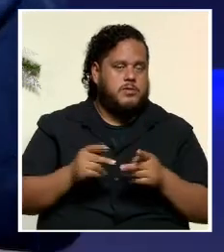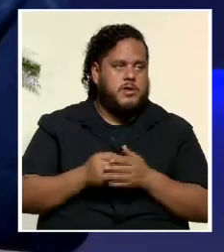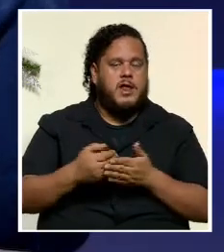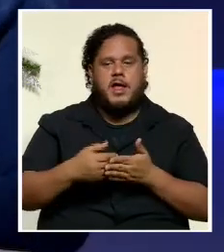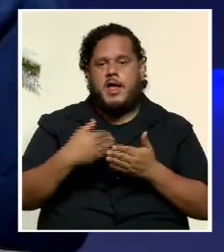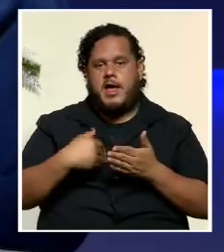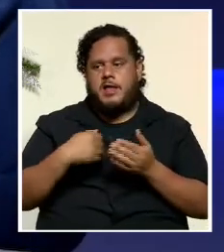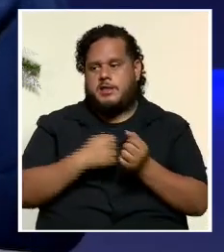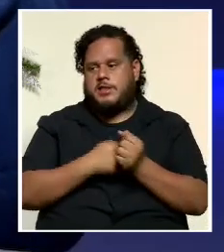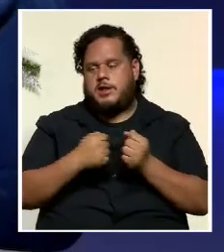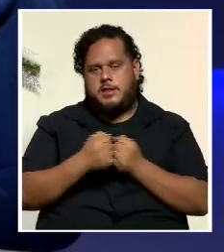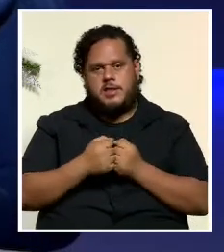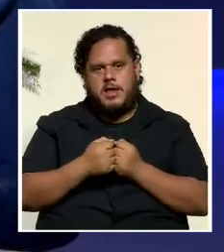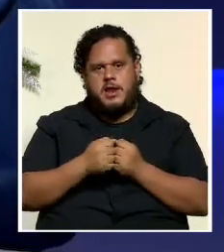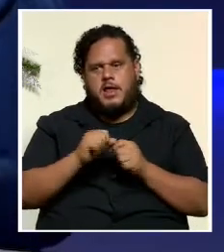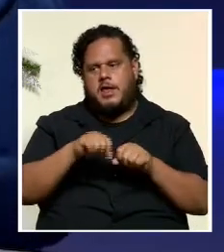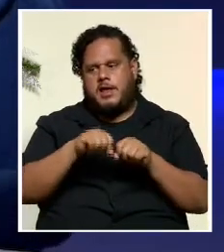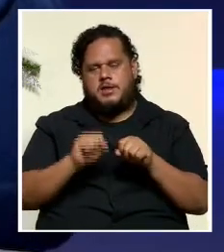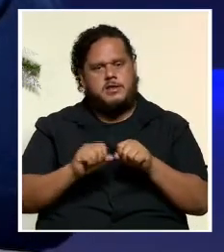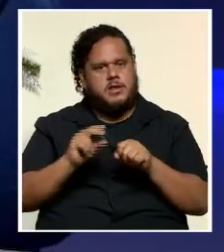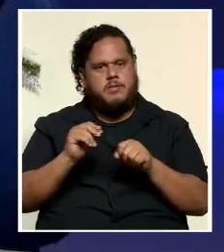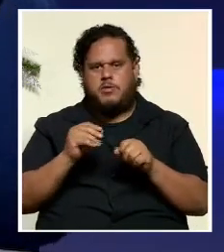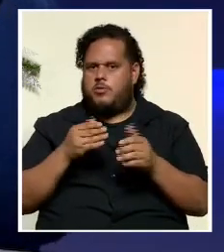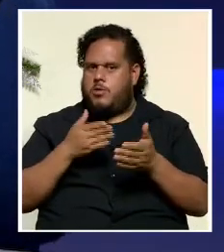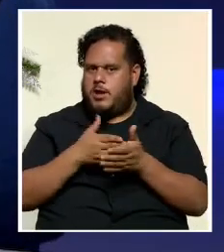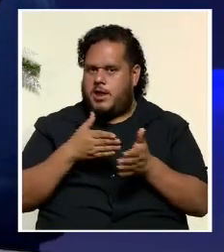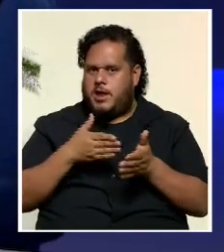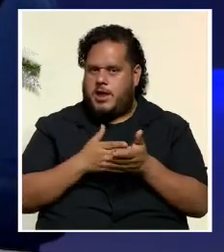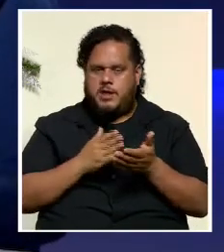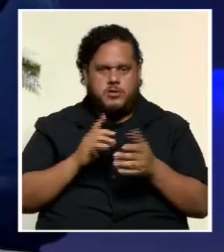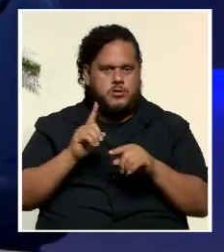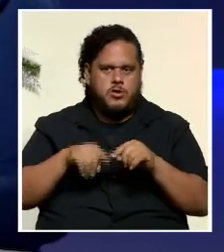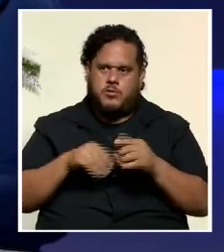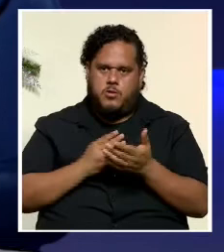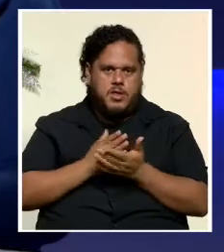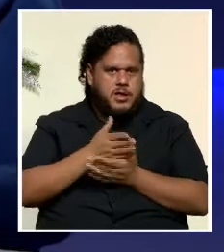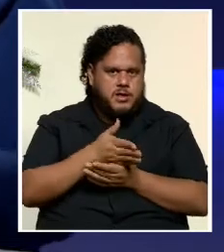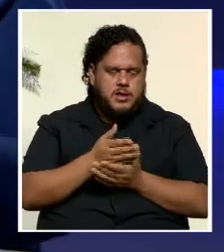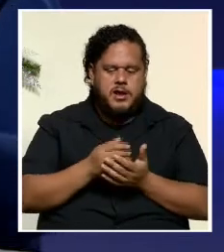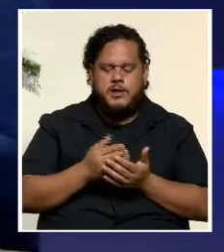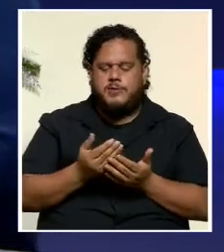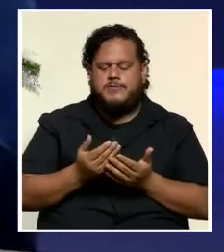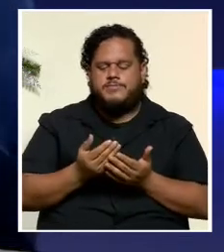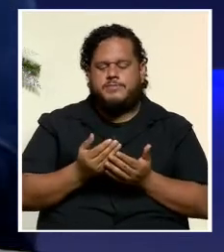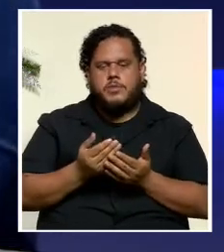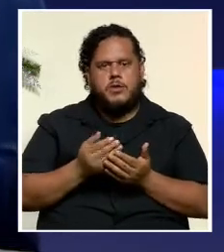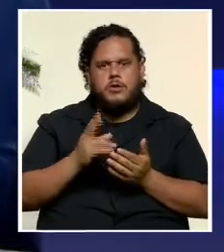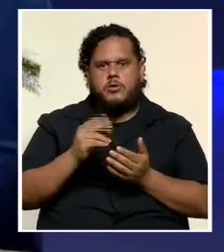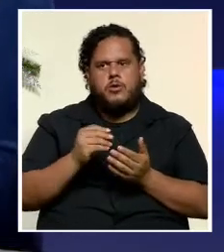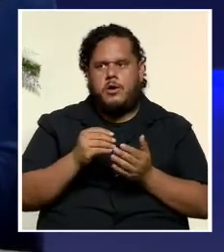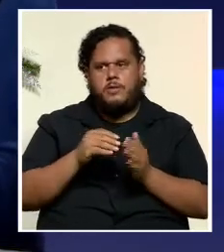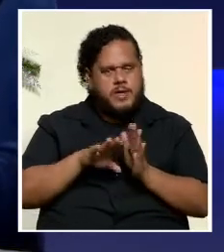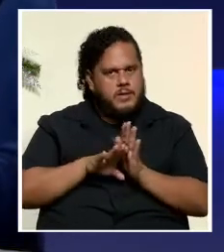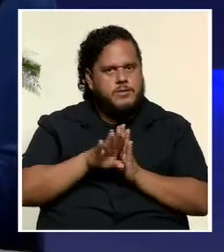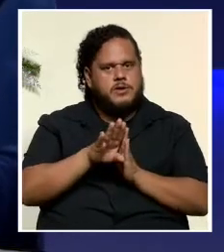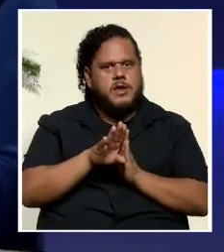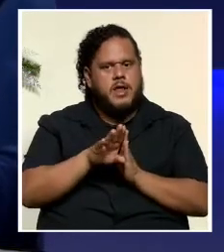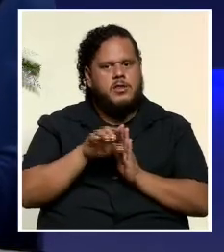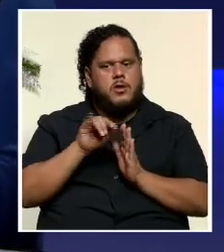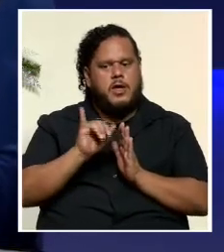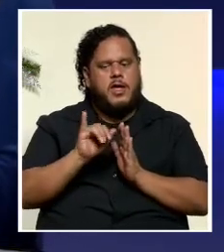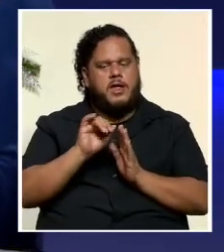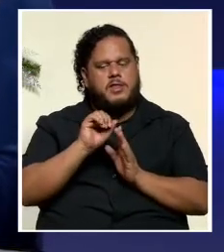de la sala el sistema era inaccesible, y entonces no había desplegado plenos efectos de la